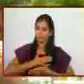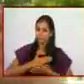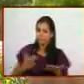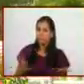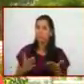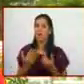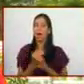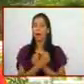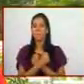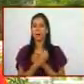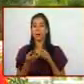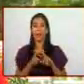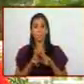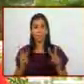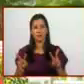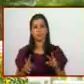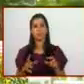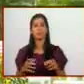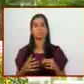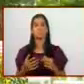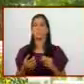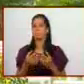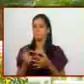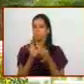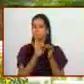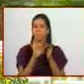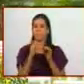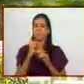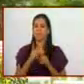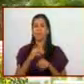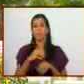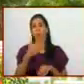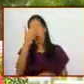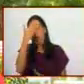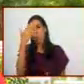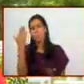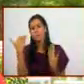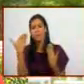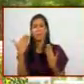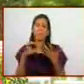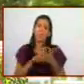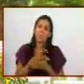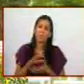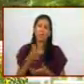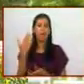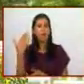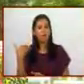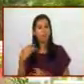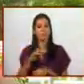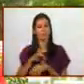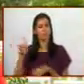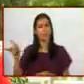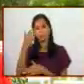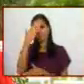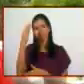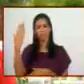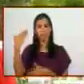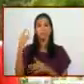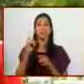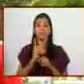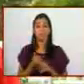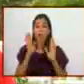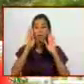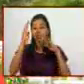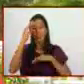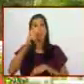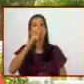debe amar la paz y la concordia, debe olvidar las desavenencias de tipo político y pensar en los pueblos que son los más